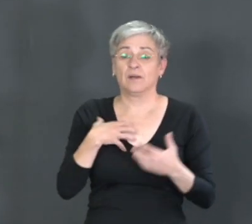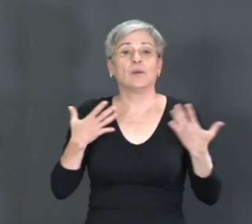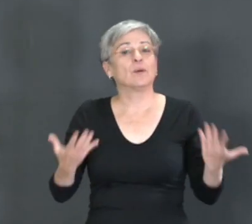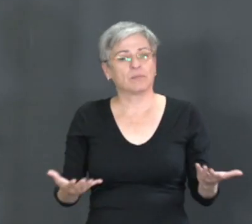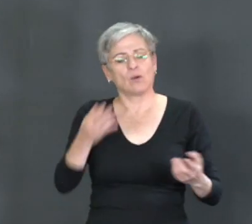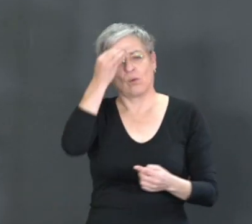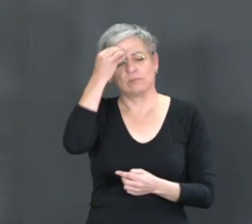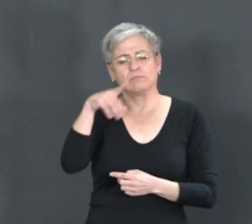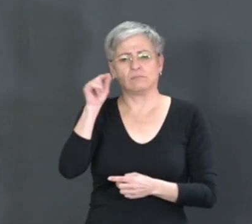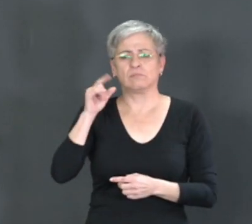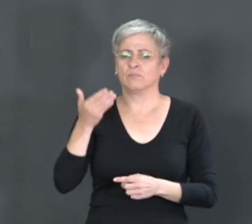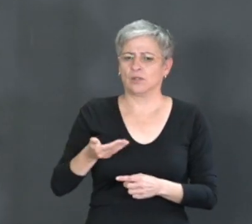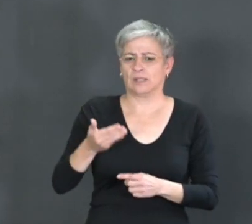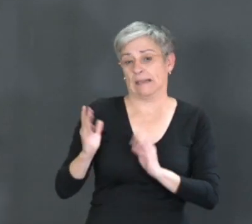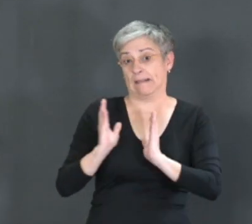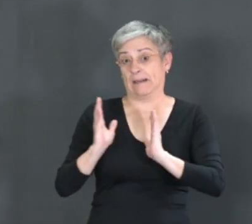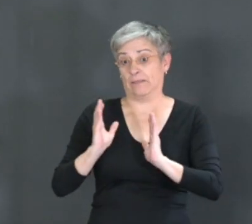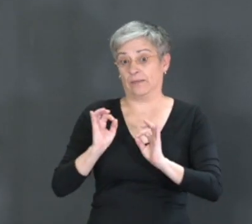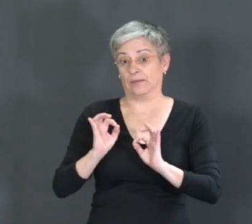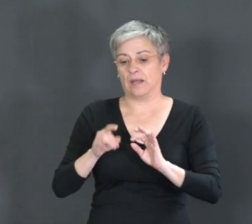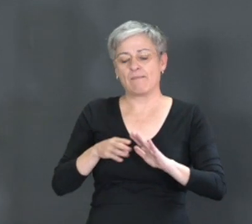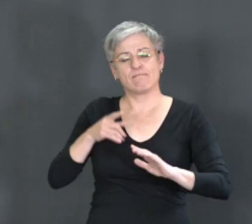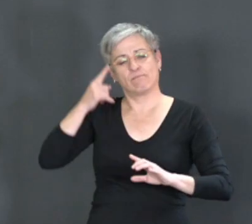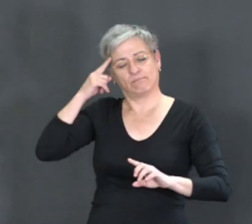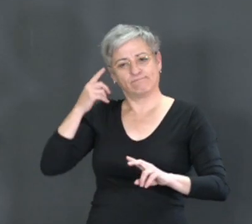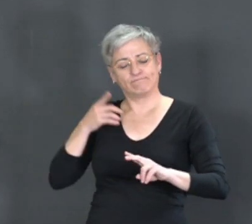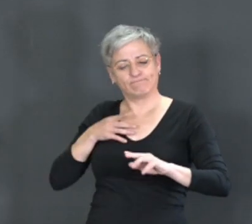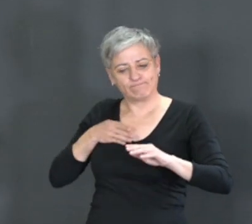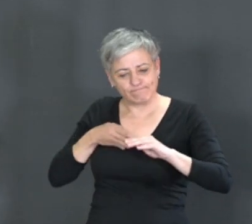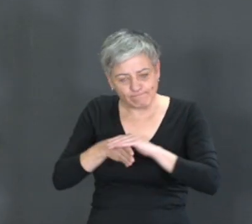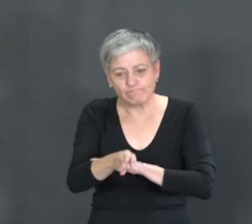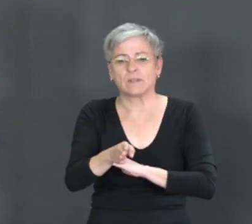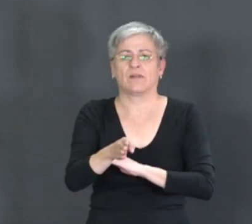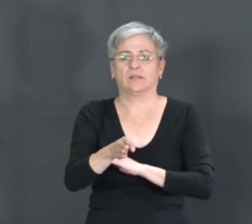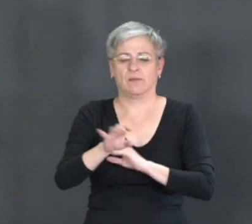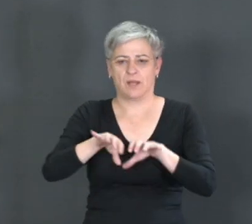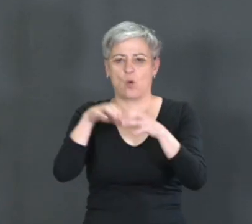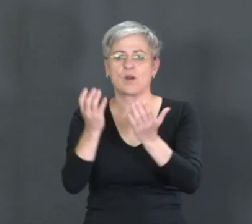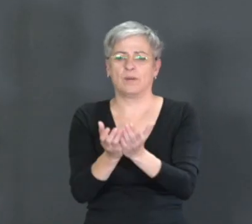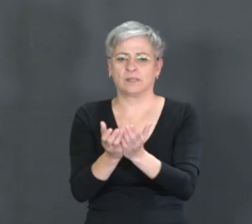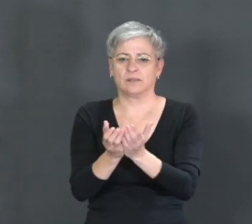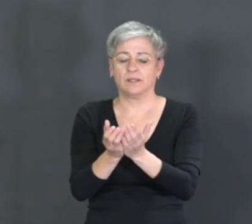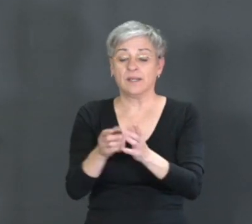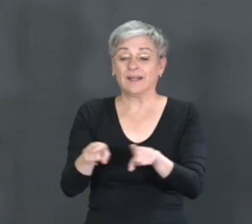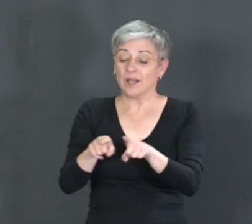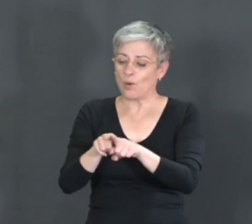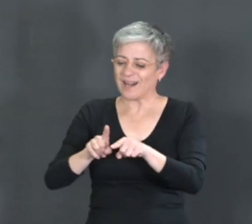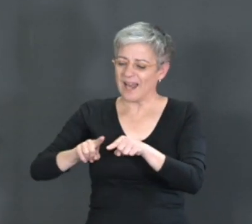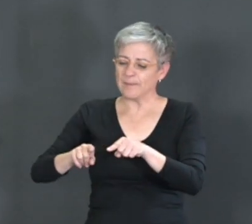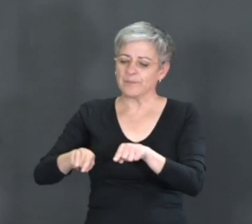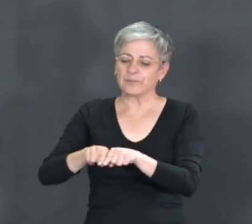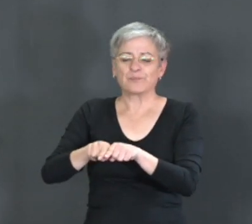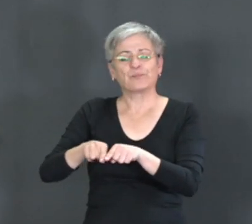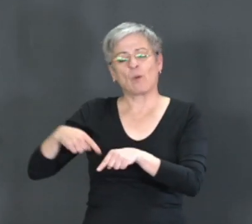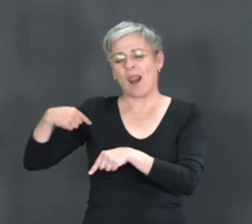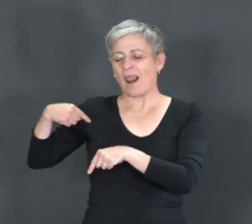muy importante en esa accesibilidad universal, y sobre todo que hubiera un legado. El concepto de